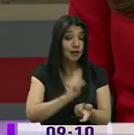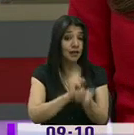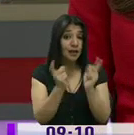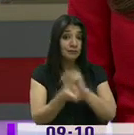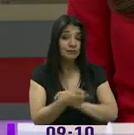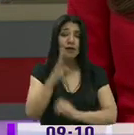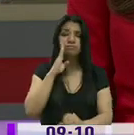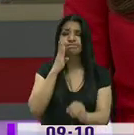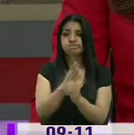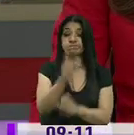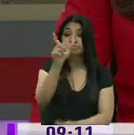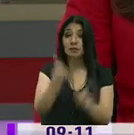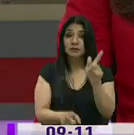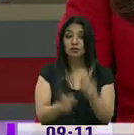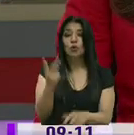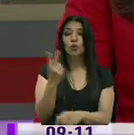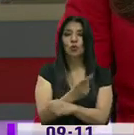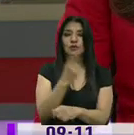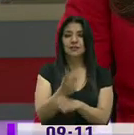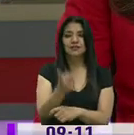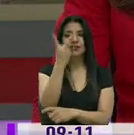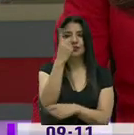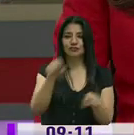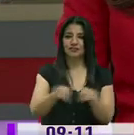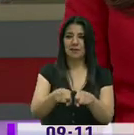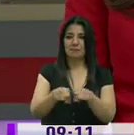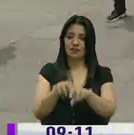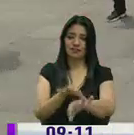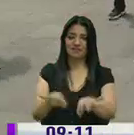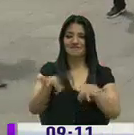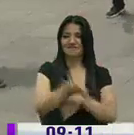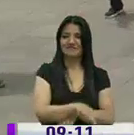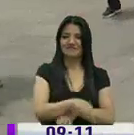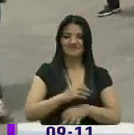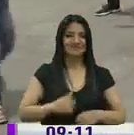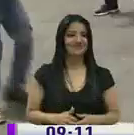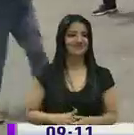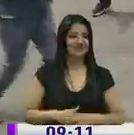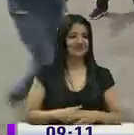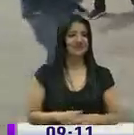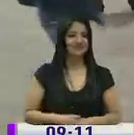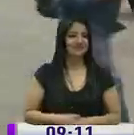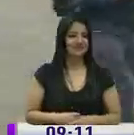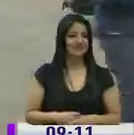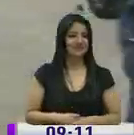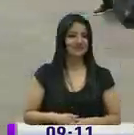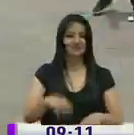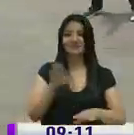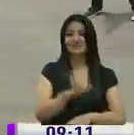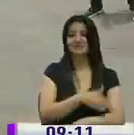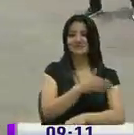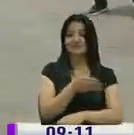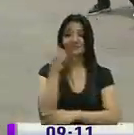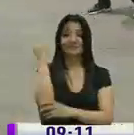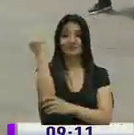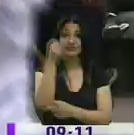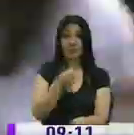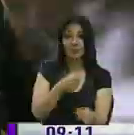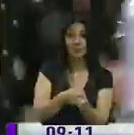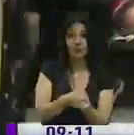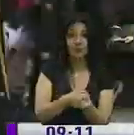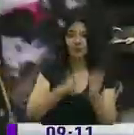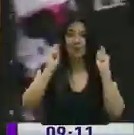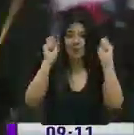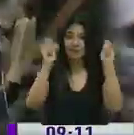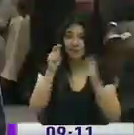por objeto que las personas usen dos zapatos diferentes al son de la música famosos que apoyan la campaña hay cambios